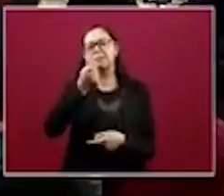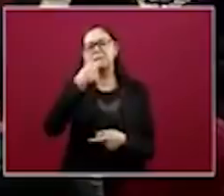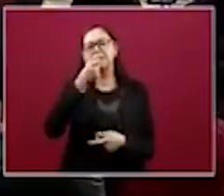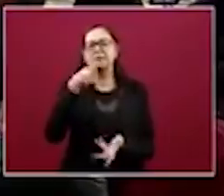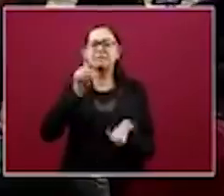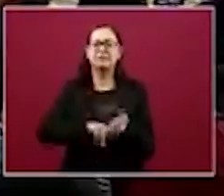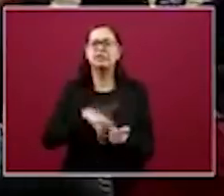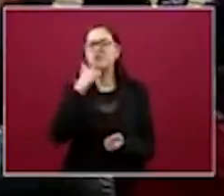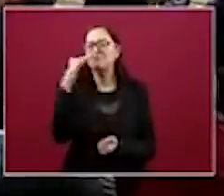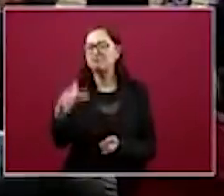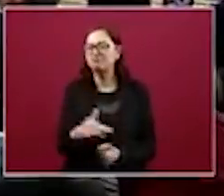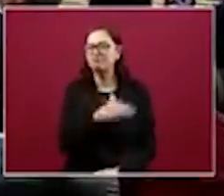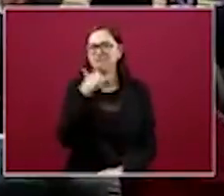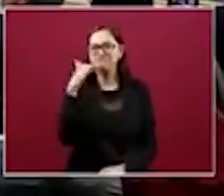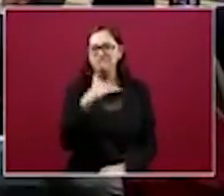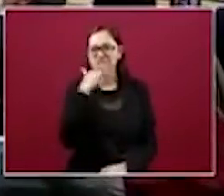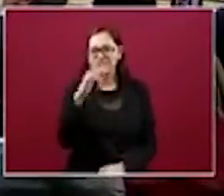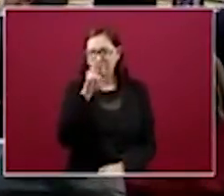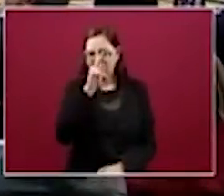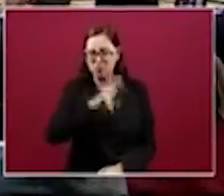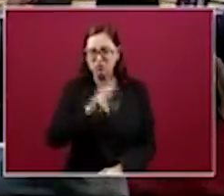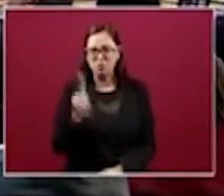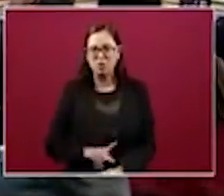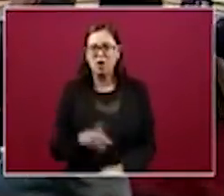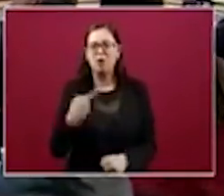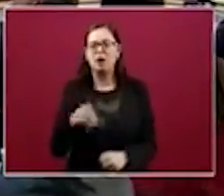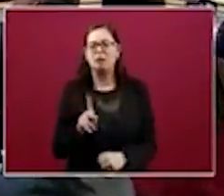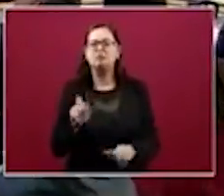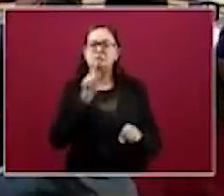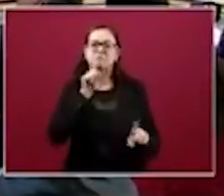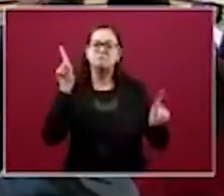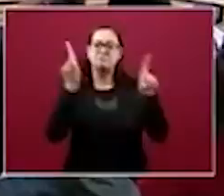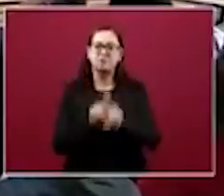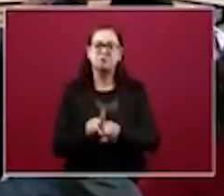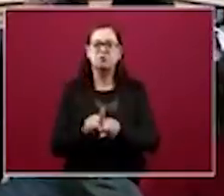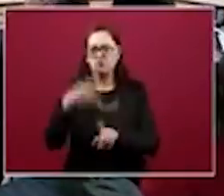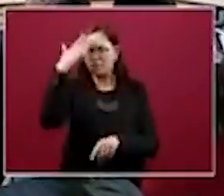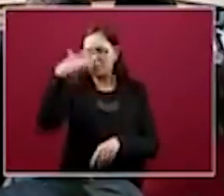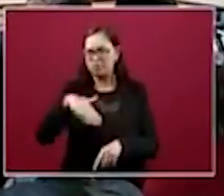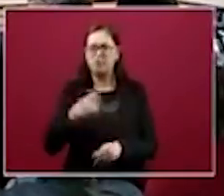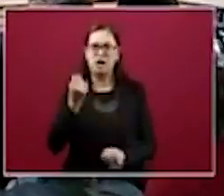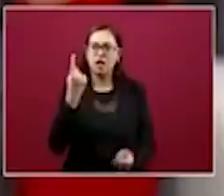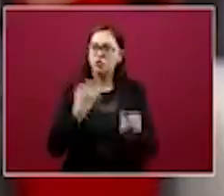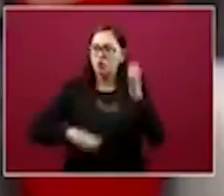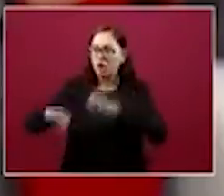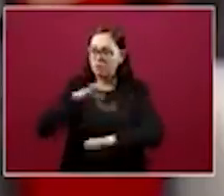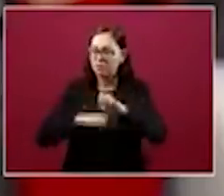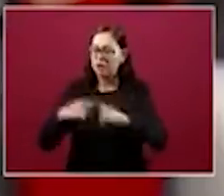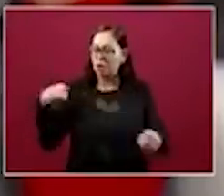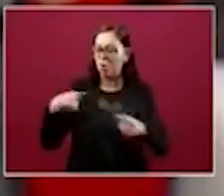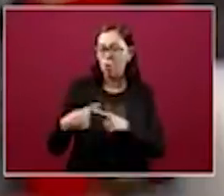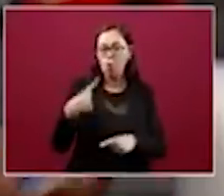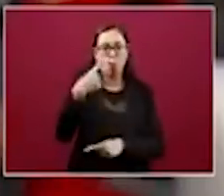caso de corrupción que usted ha dicho en estas conferencias, pero vemos también que muchas de estas empresas tienen contratos de duración de un año,